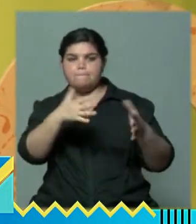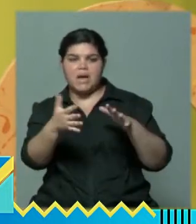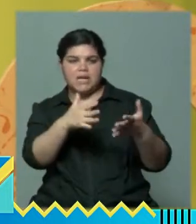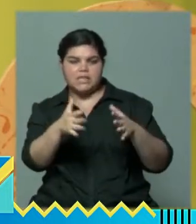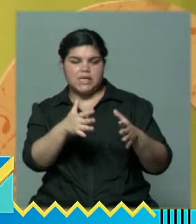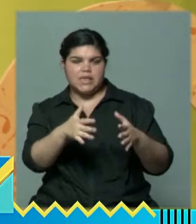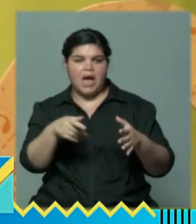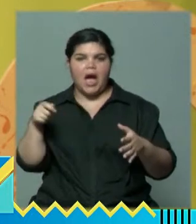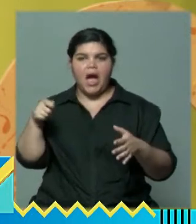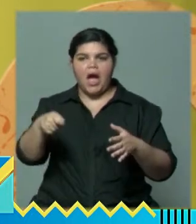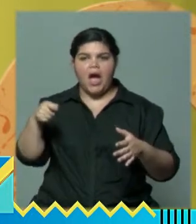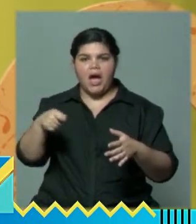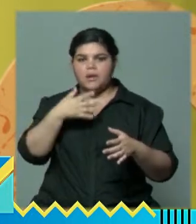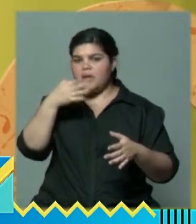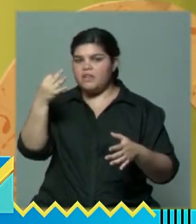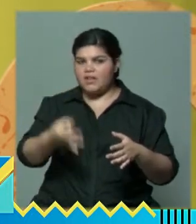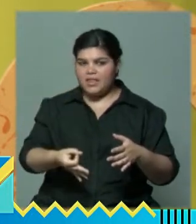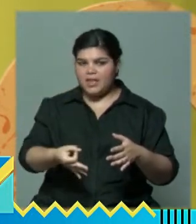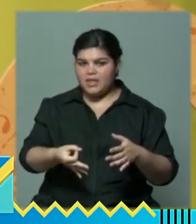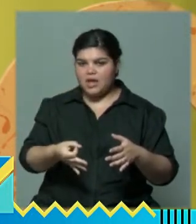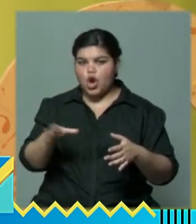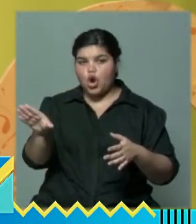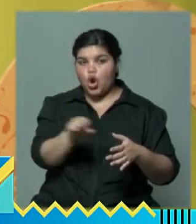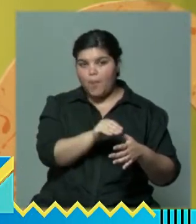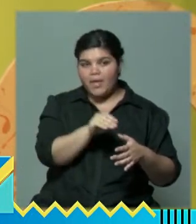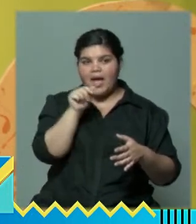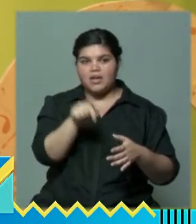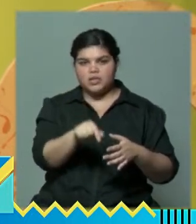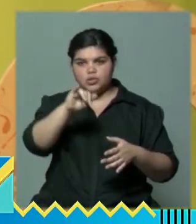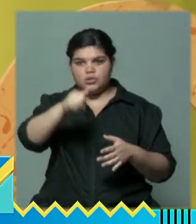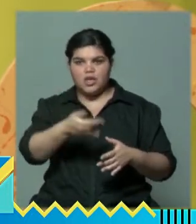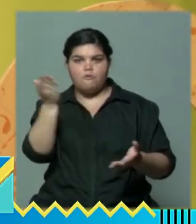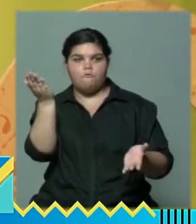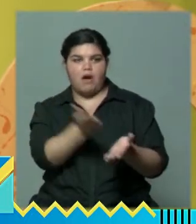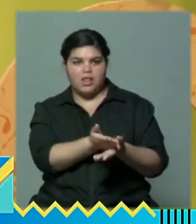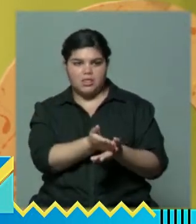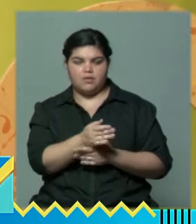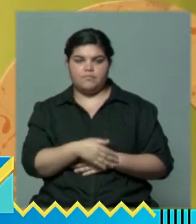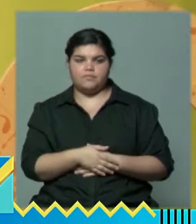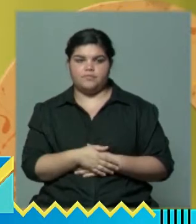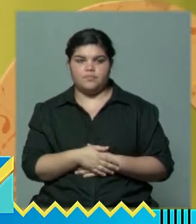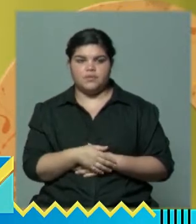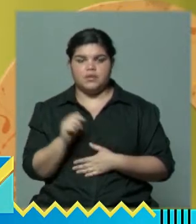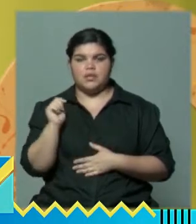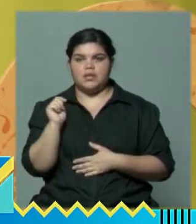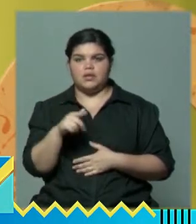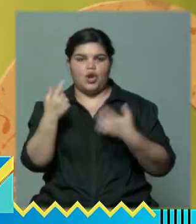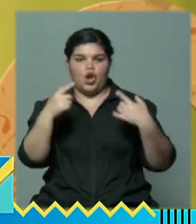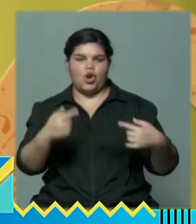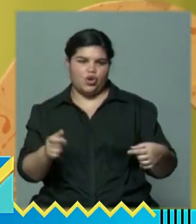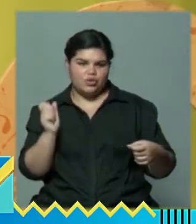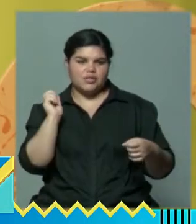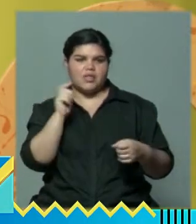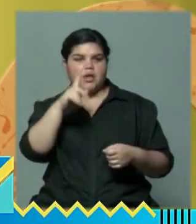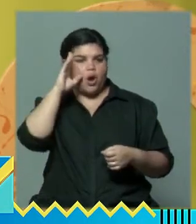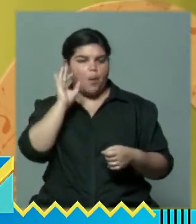de un arma real. Es una falta. No es algo que queda ni siquiera a criterio